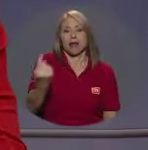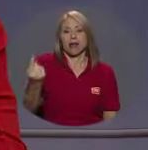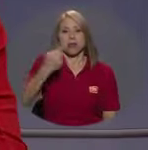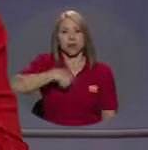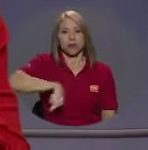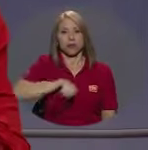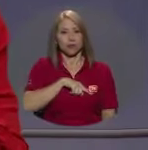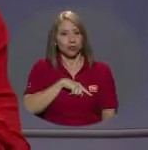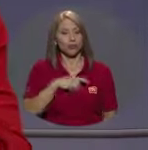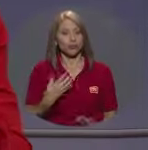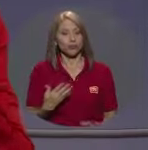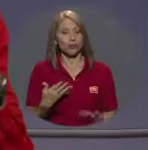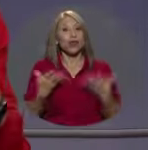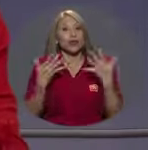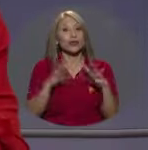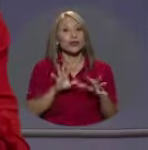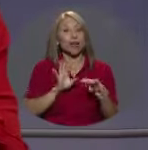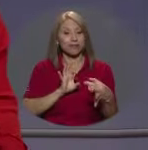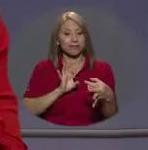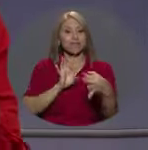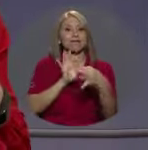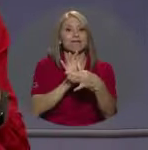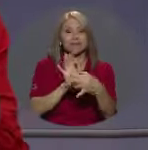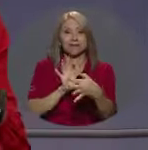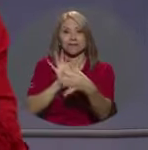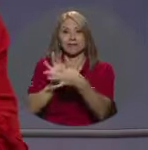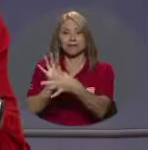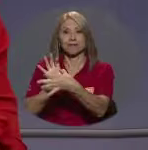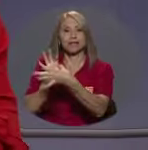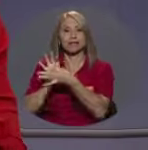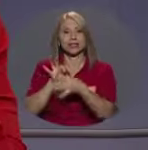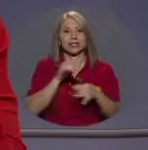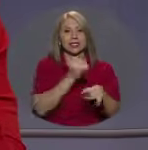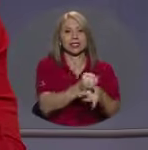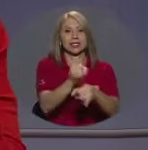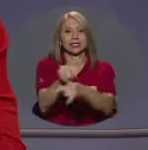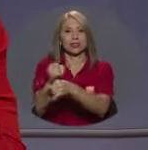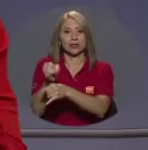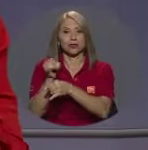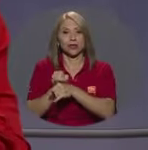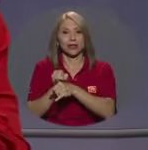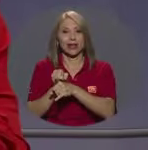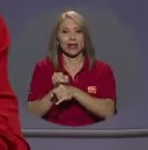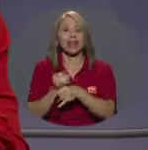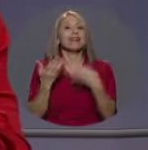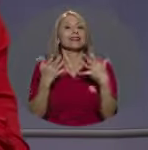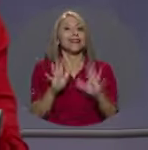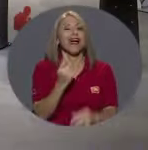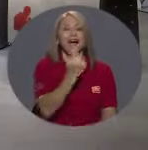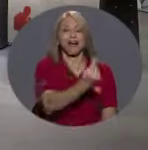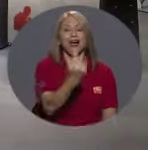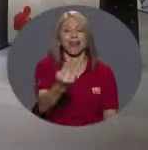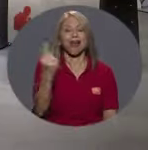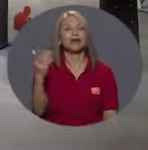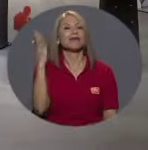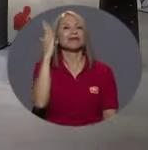de nosotros. Entonces, al existir esta alianza o esta relación interinstitucional, es que cada